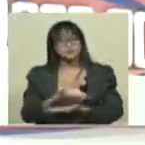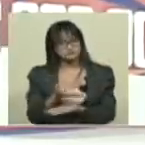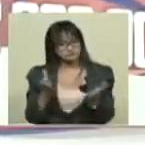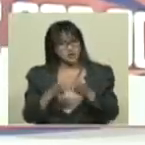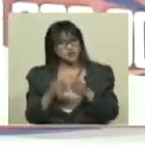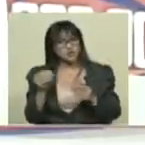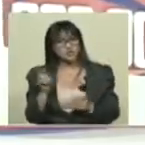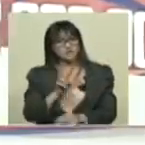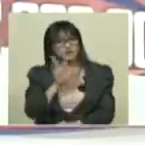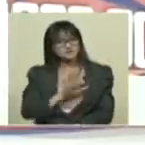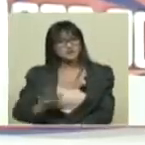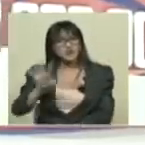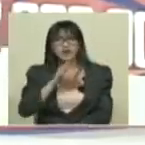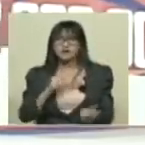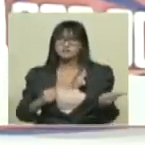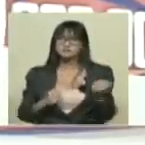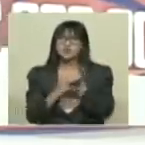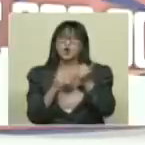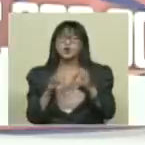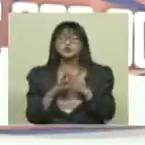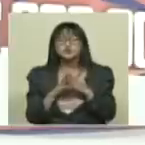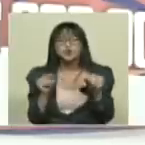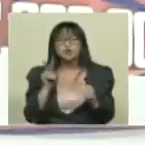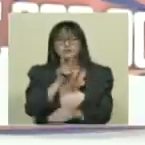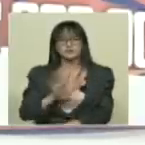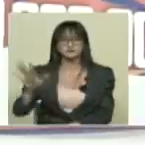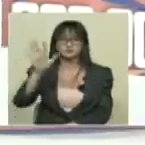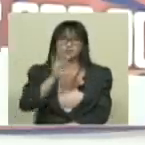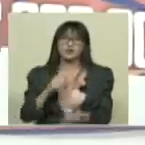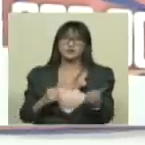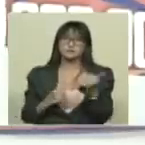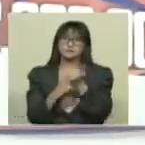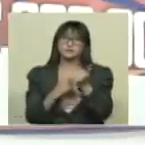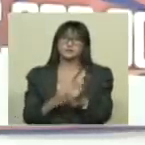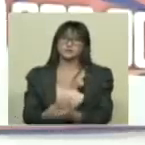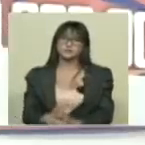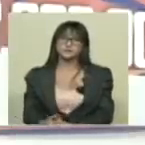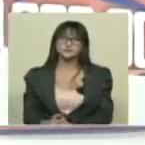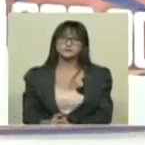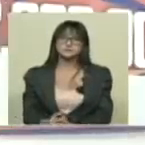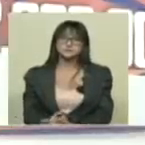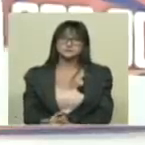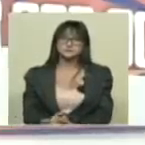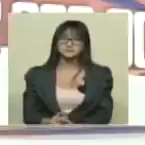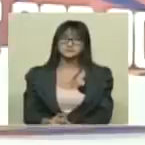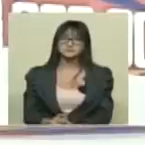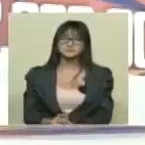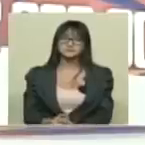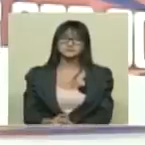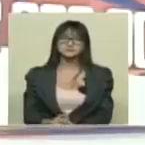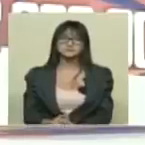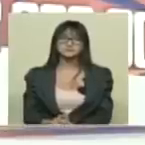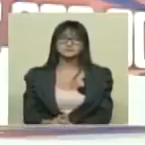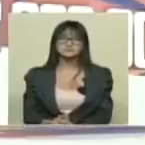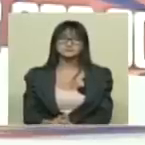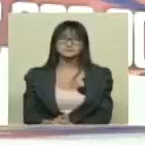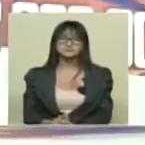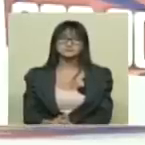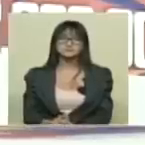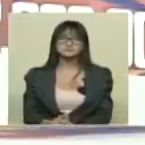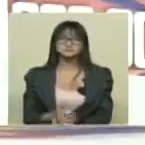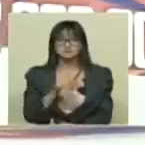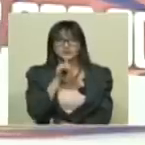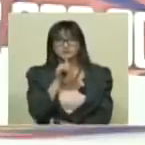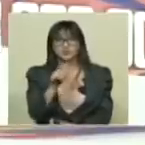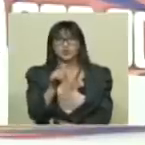venezolanos? Es para toda Venezuela. Es para toda Venezuela. Yo por eso